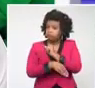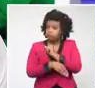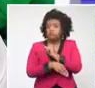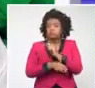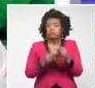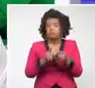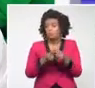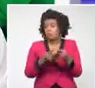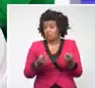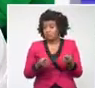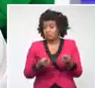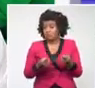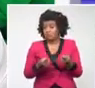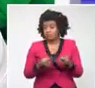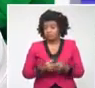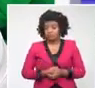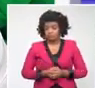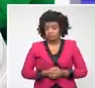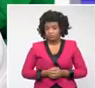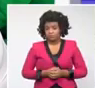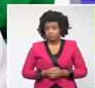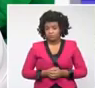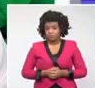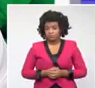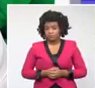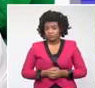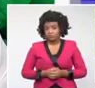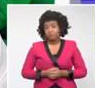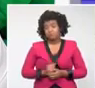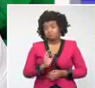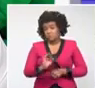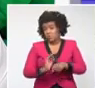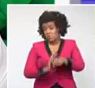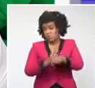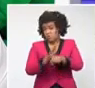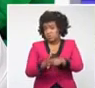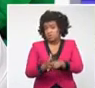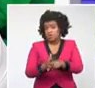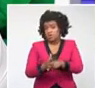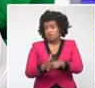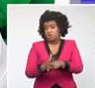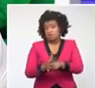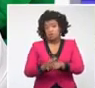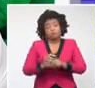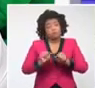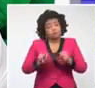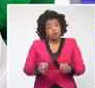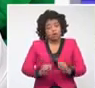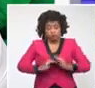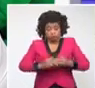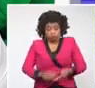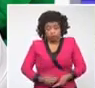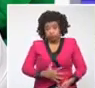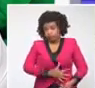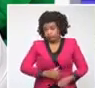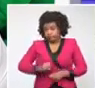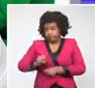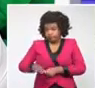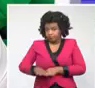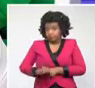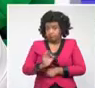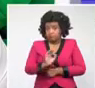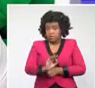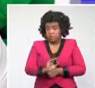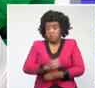que en un momento determinado fue necesario interrumpir el embarazo, obteniéndose un recién nacido